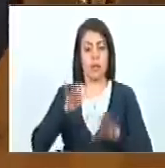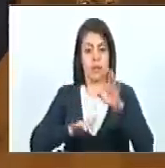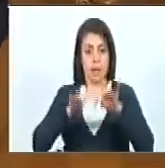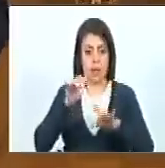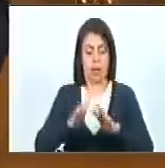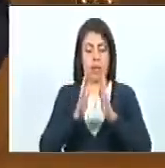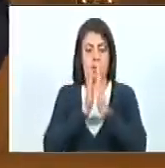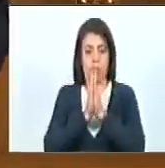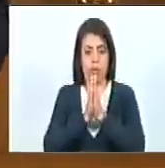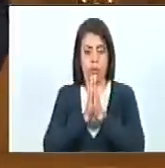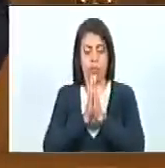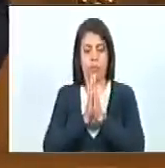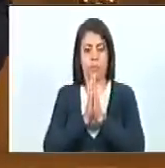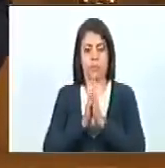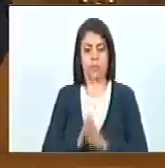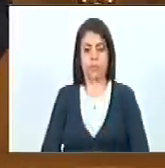secretaria